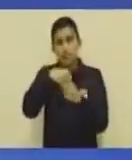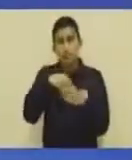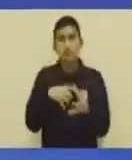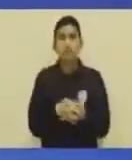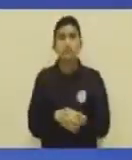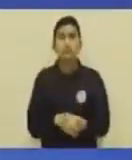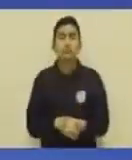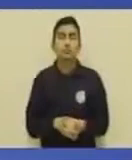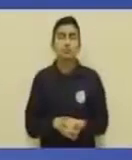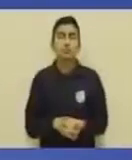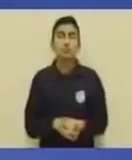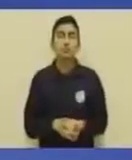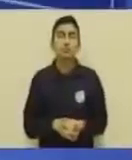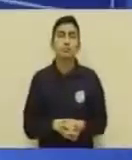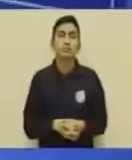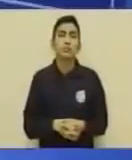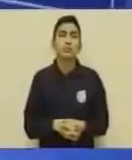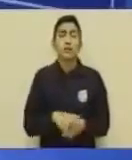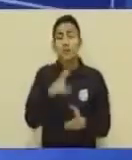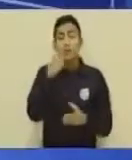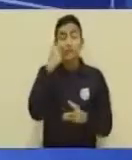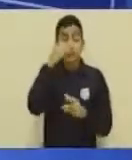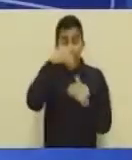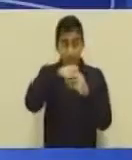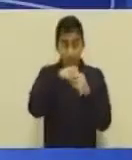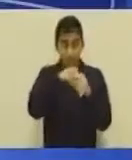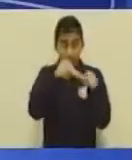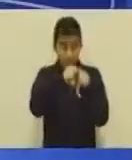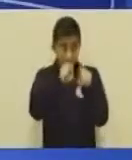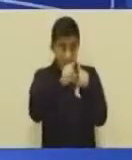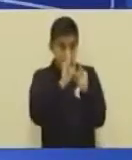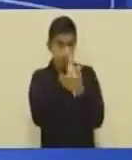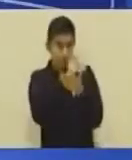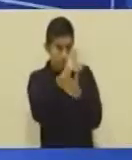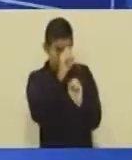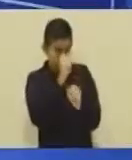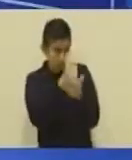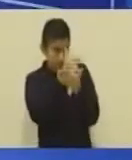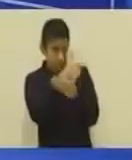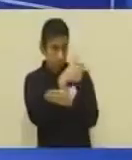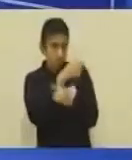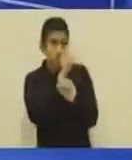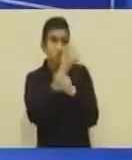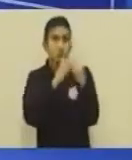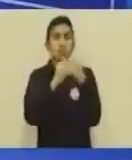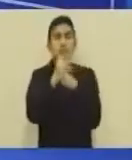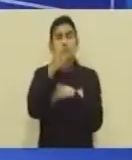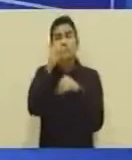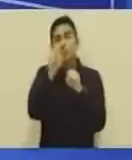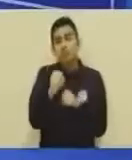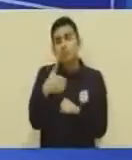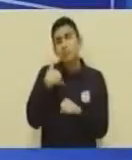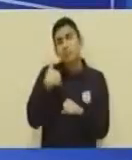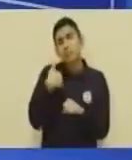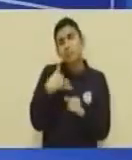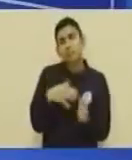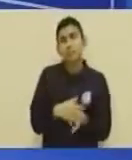para los tobillos. Posteriormente incluye ejercicios que te sirvan para elevar la frecuencia